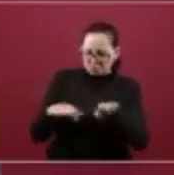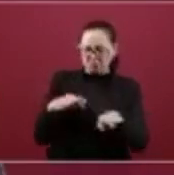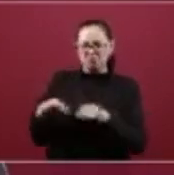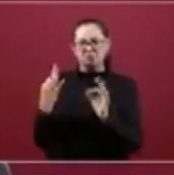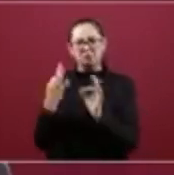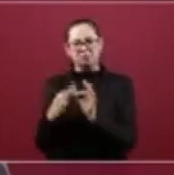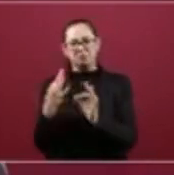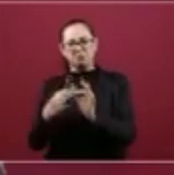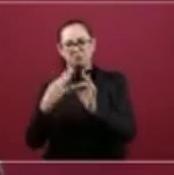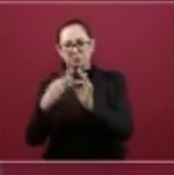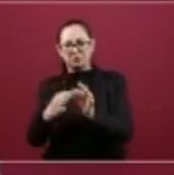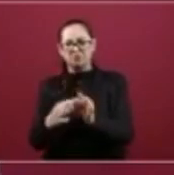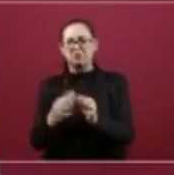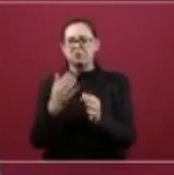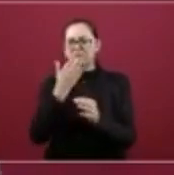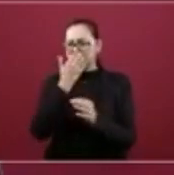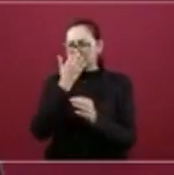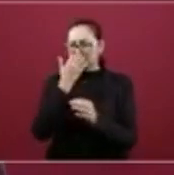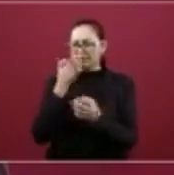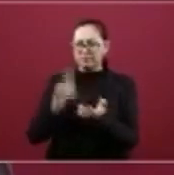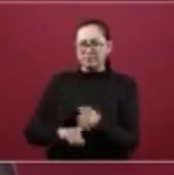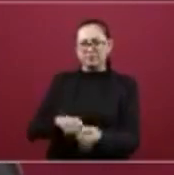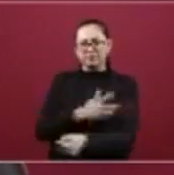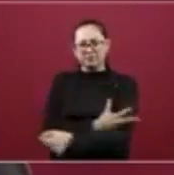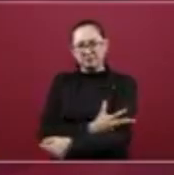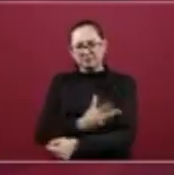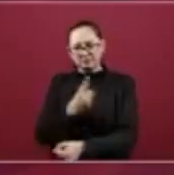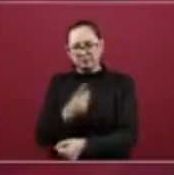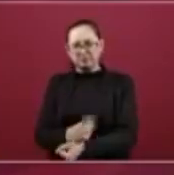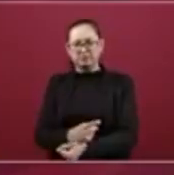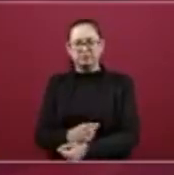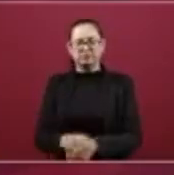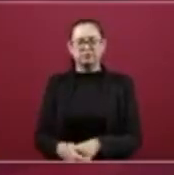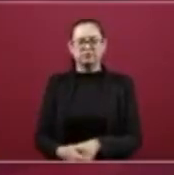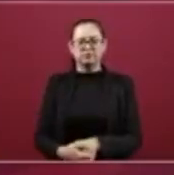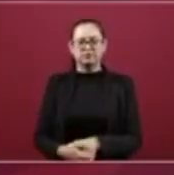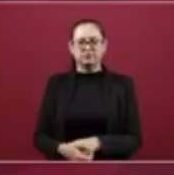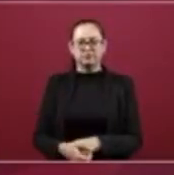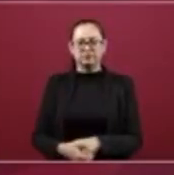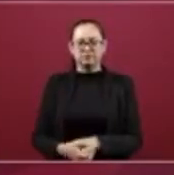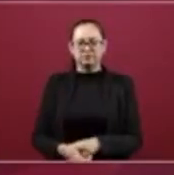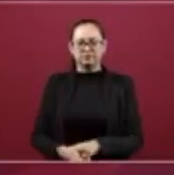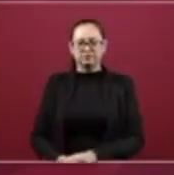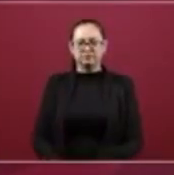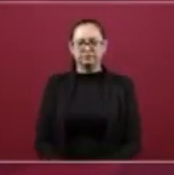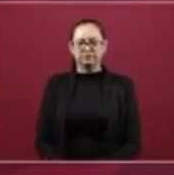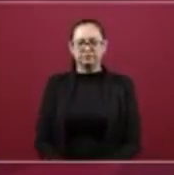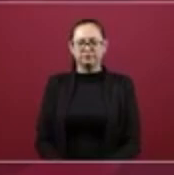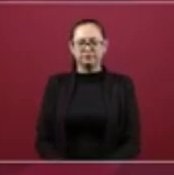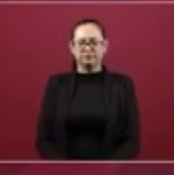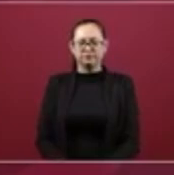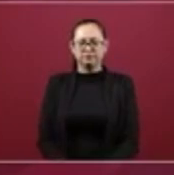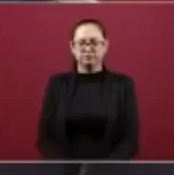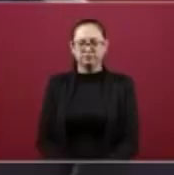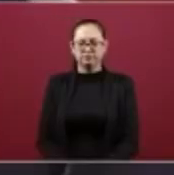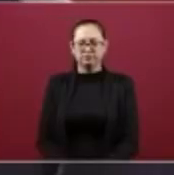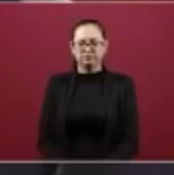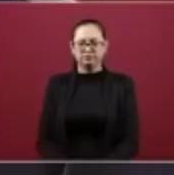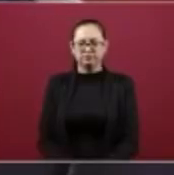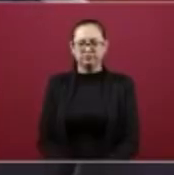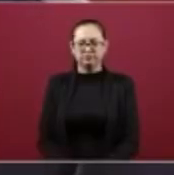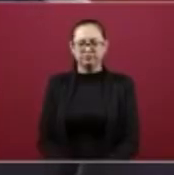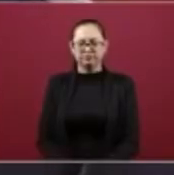empresa manejada con honestidad, que se acabe para siempre